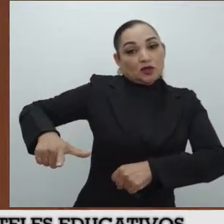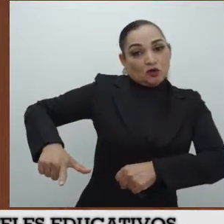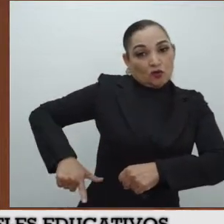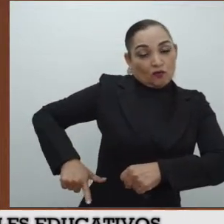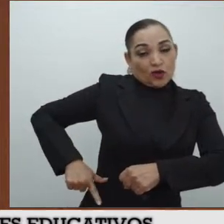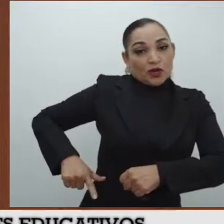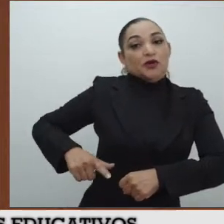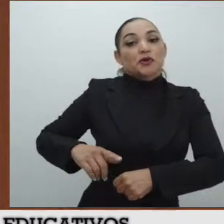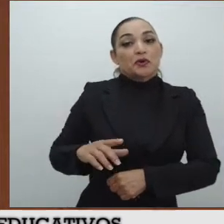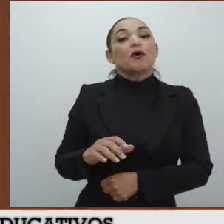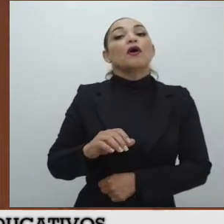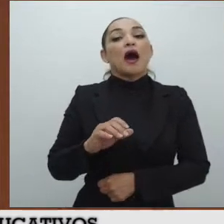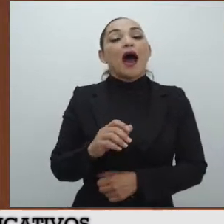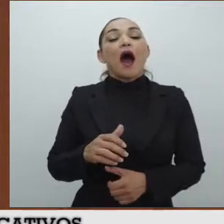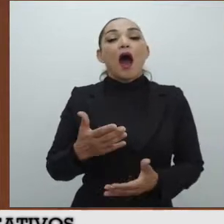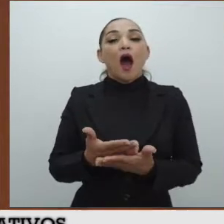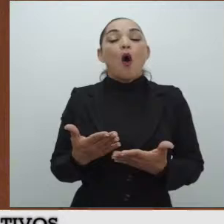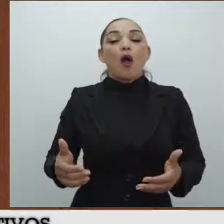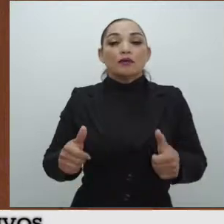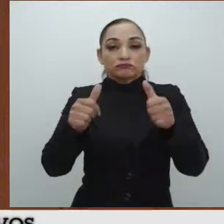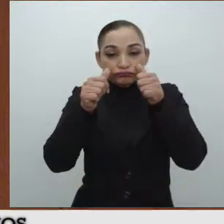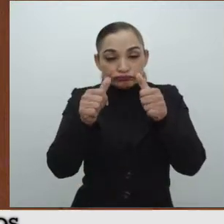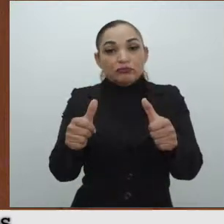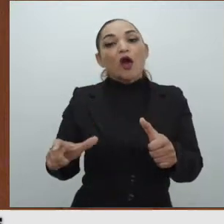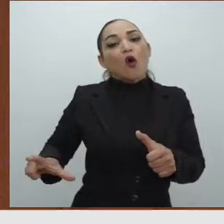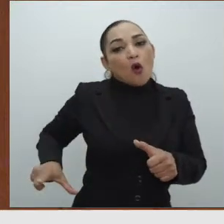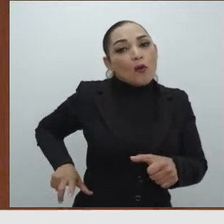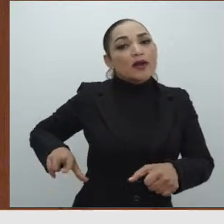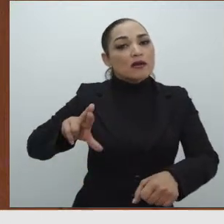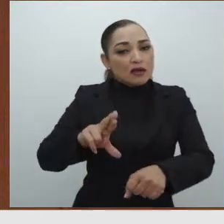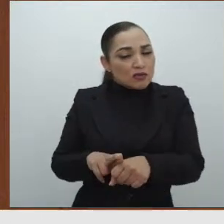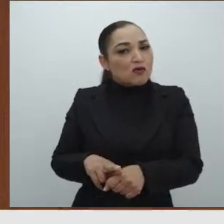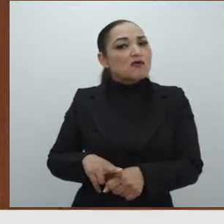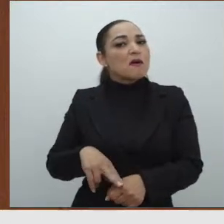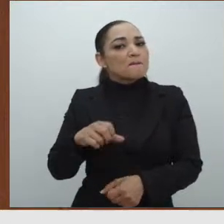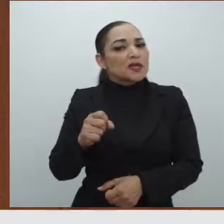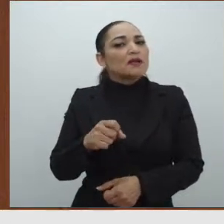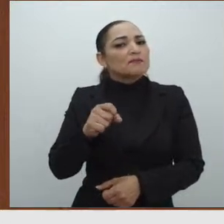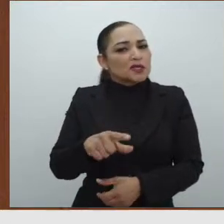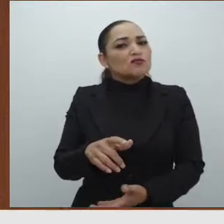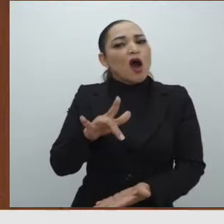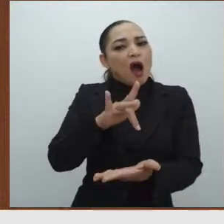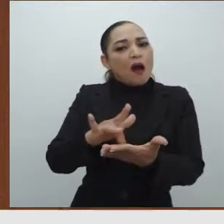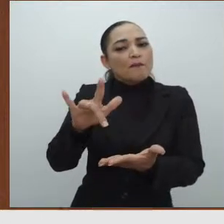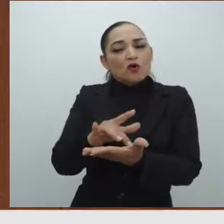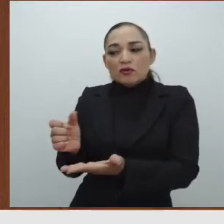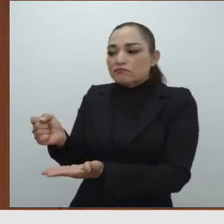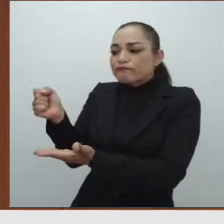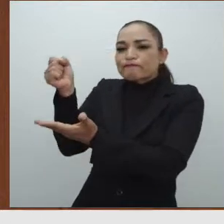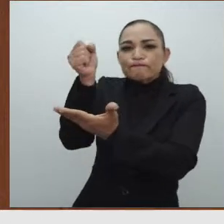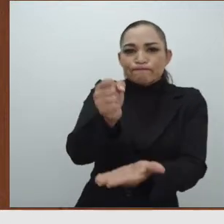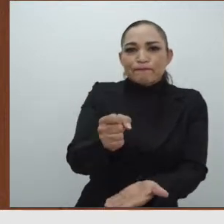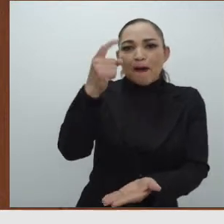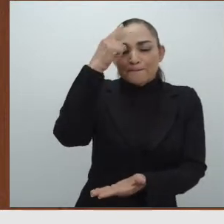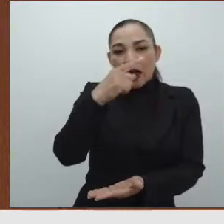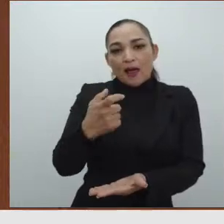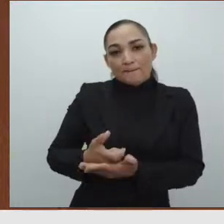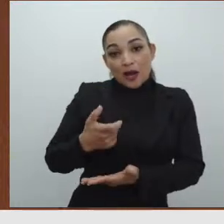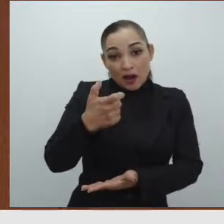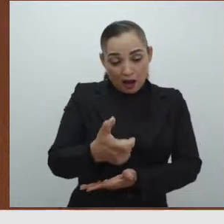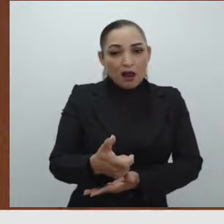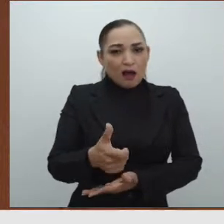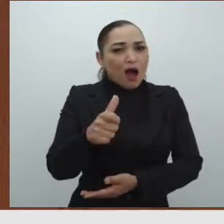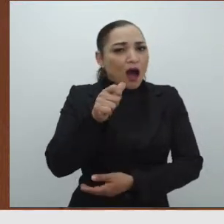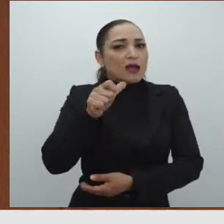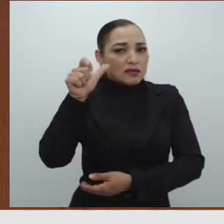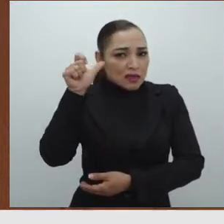está aportando, a pesar de esos recursos que se tienen que estar pagando, que ayer también nos los